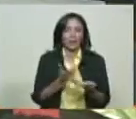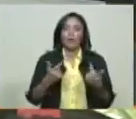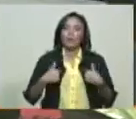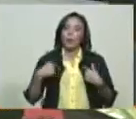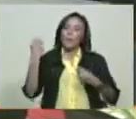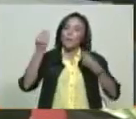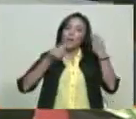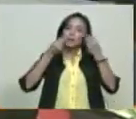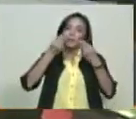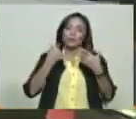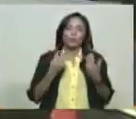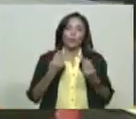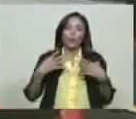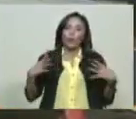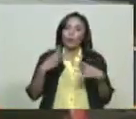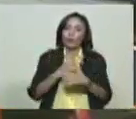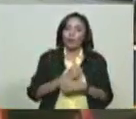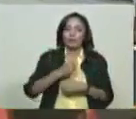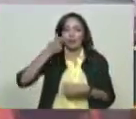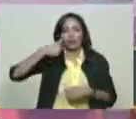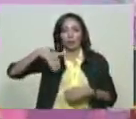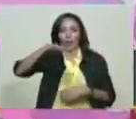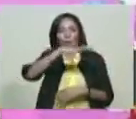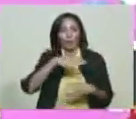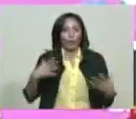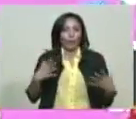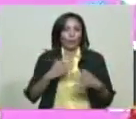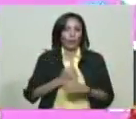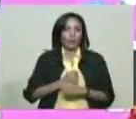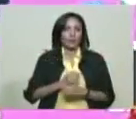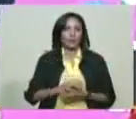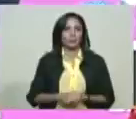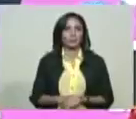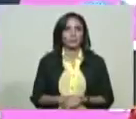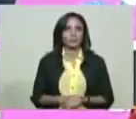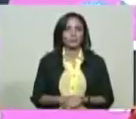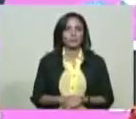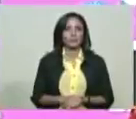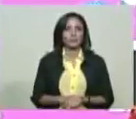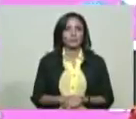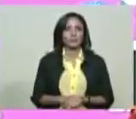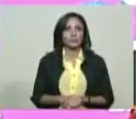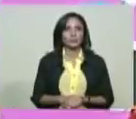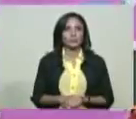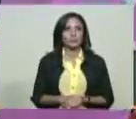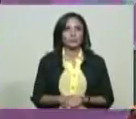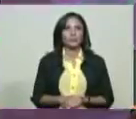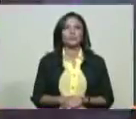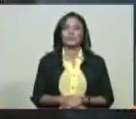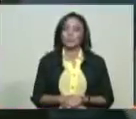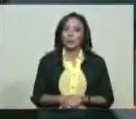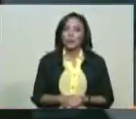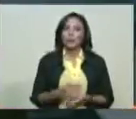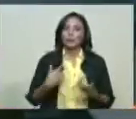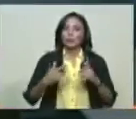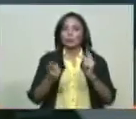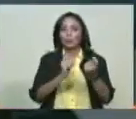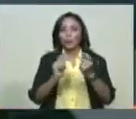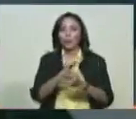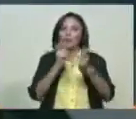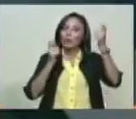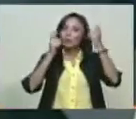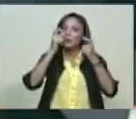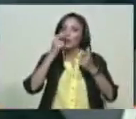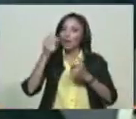hay que confiar en el pueblo más de una vez no conversé con nuestro comandante chávez